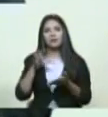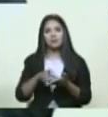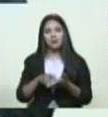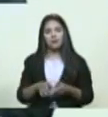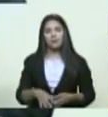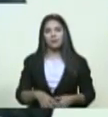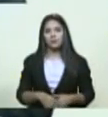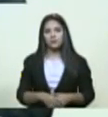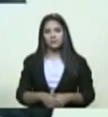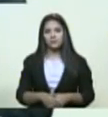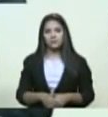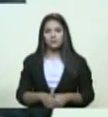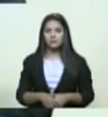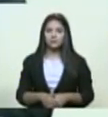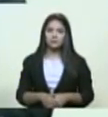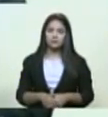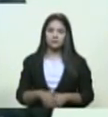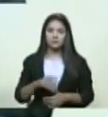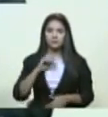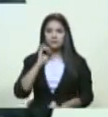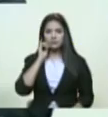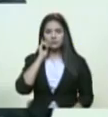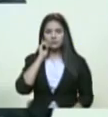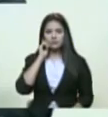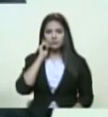contrario, todo lo contrario.